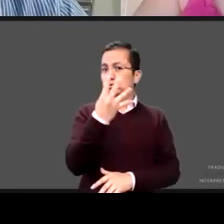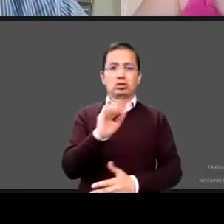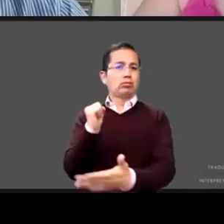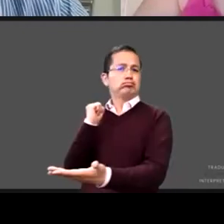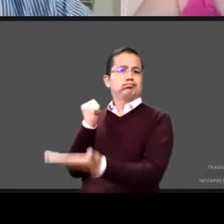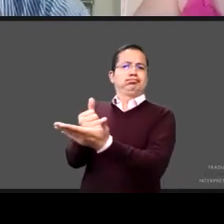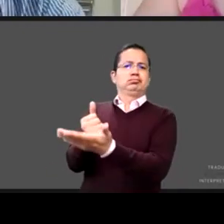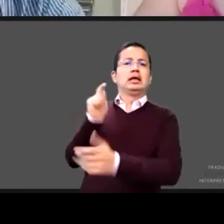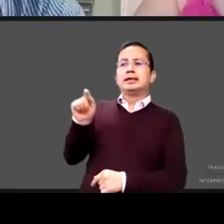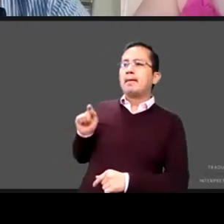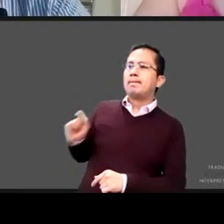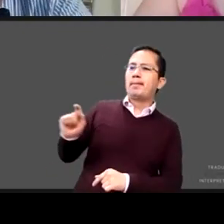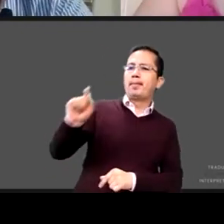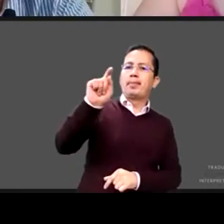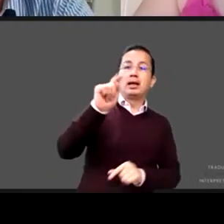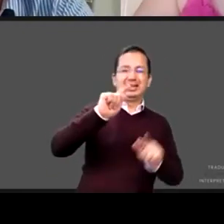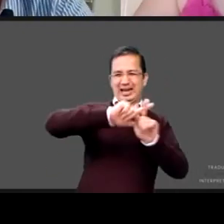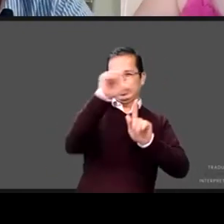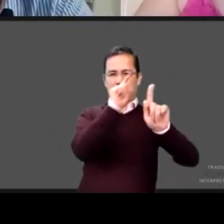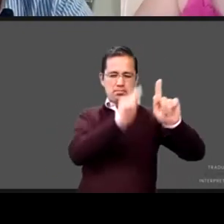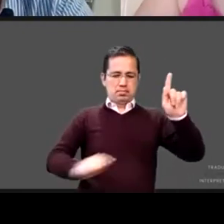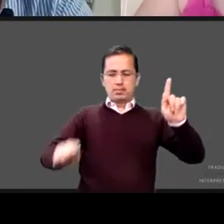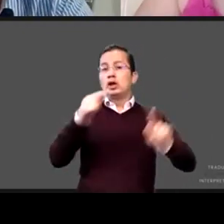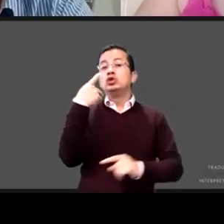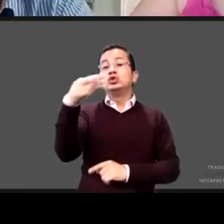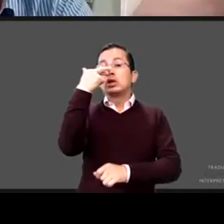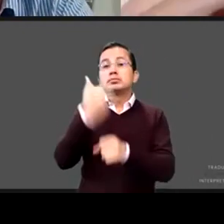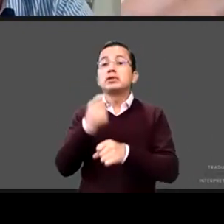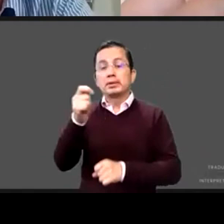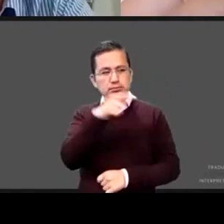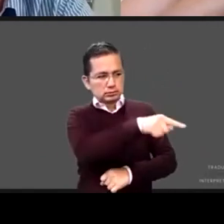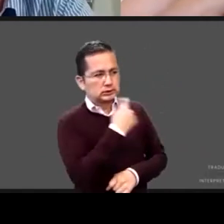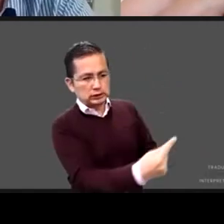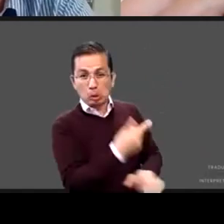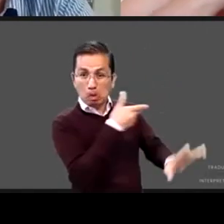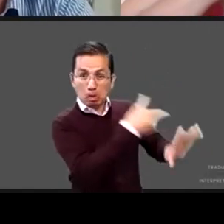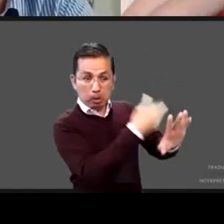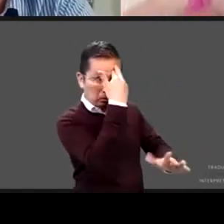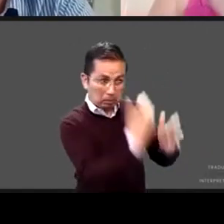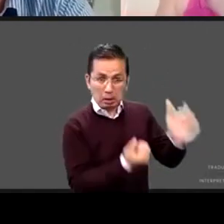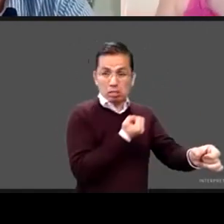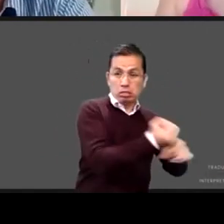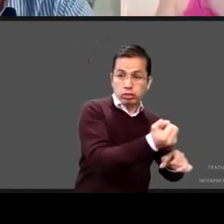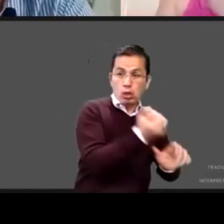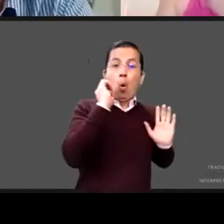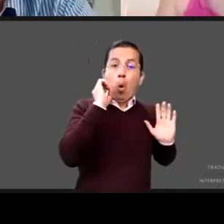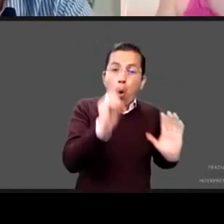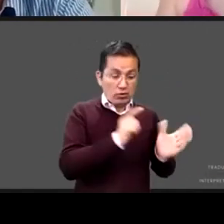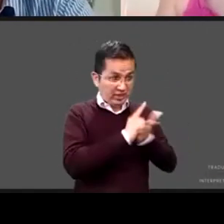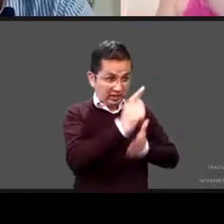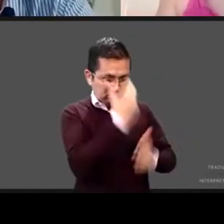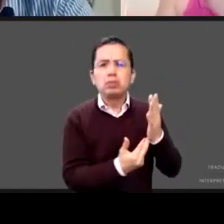detectar, recibir los casos de violencia o de vulneración de derechos. Y lo que tienen que hacer es definir, a ver, qué, en este caso en